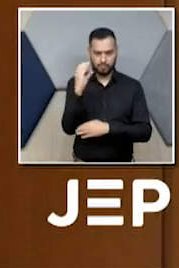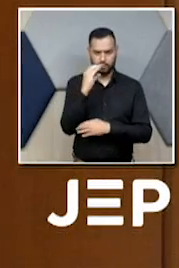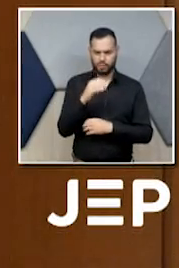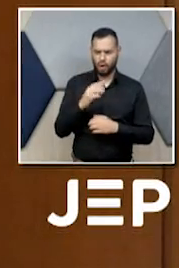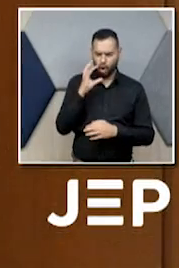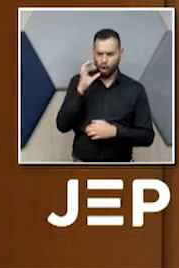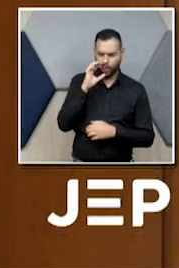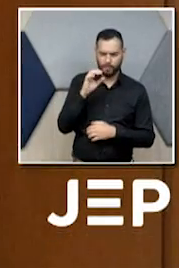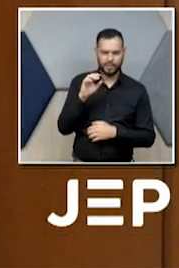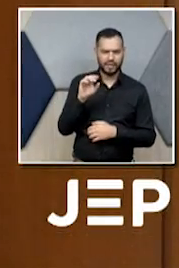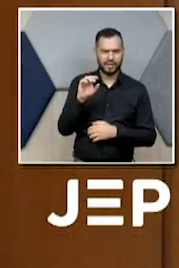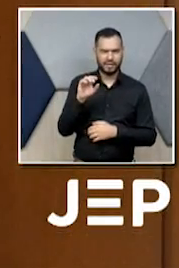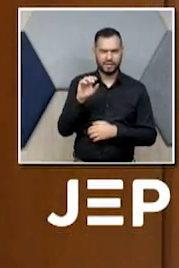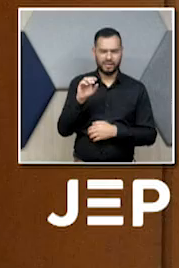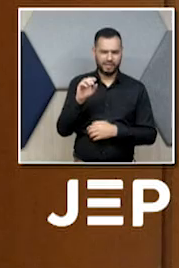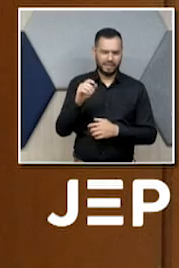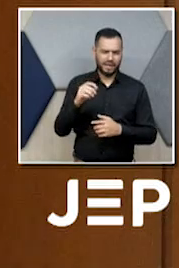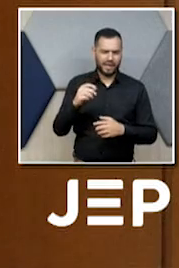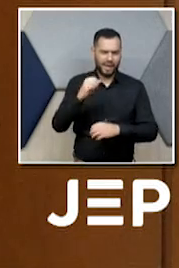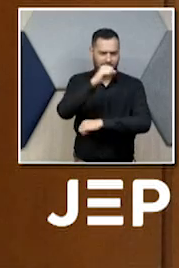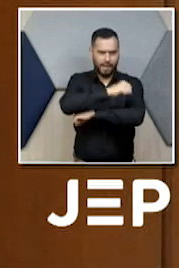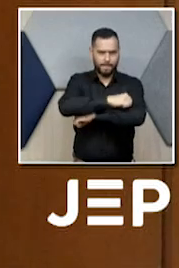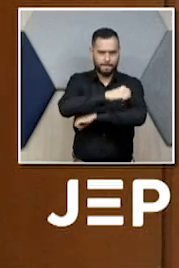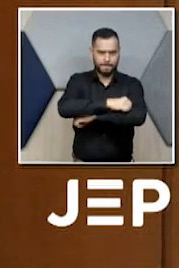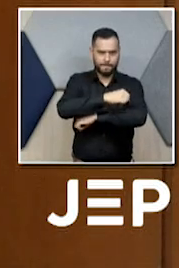del Reino de los Países Bajos,